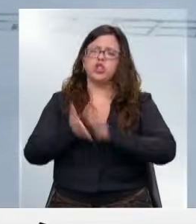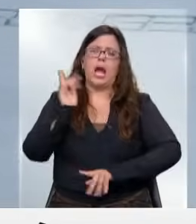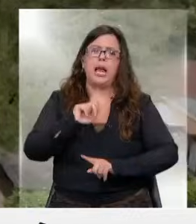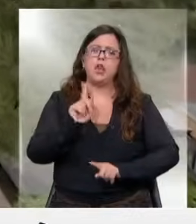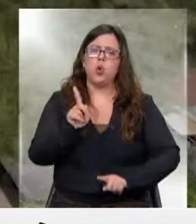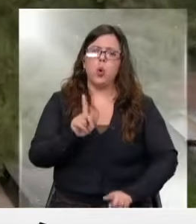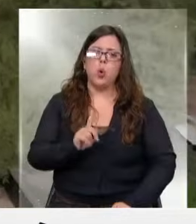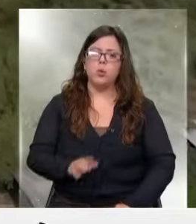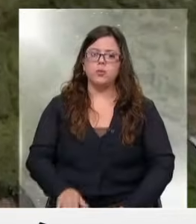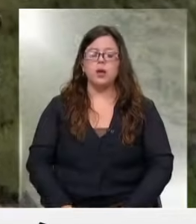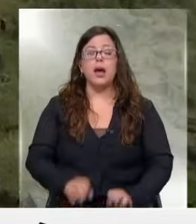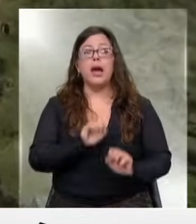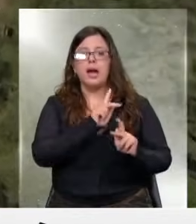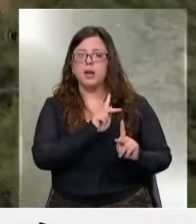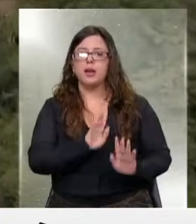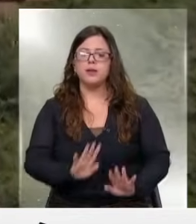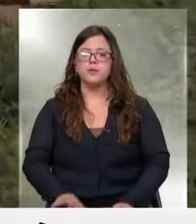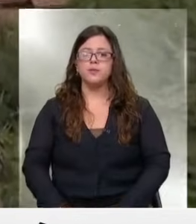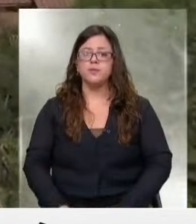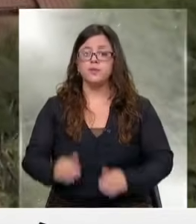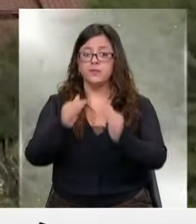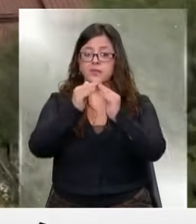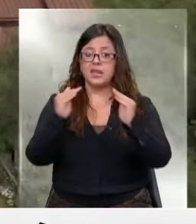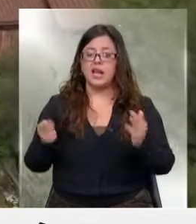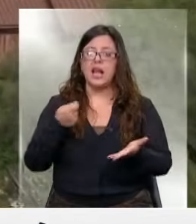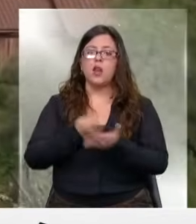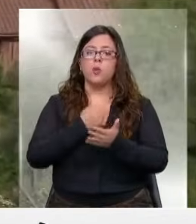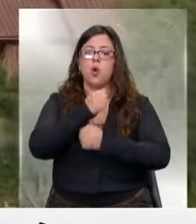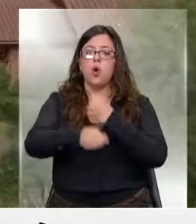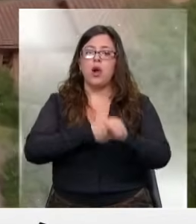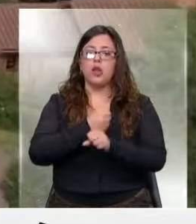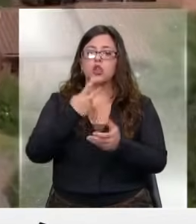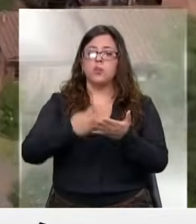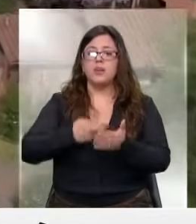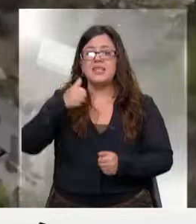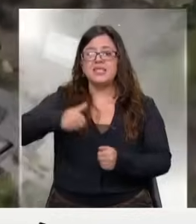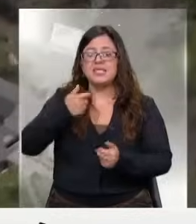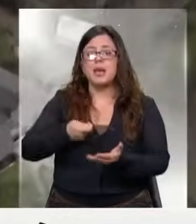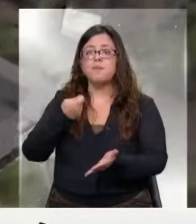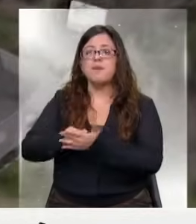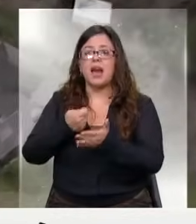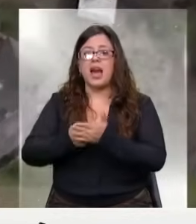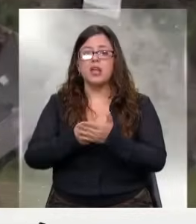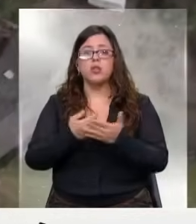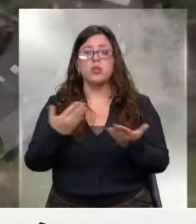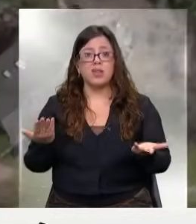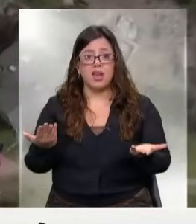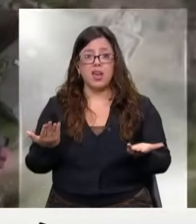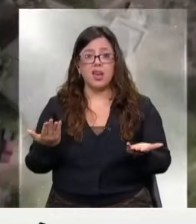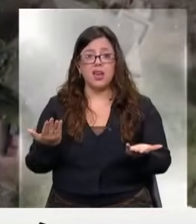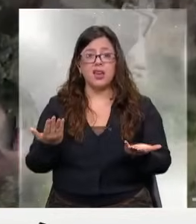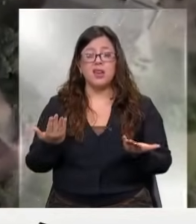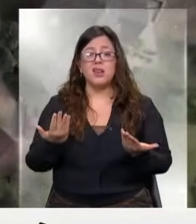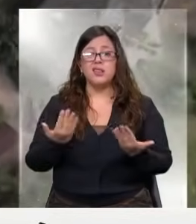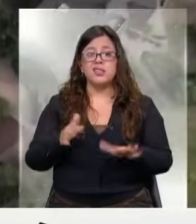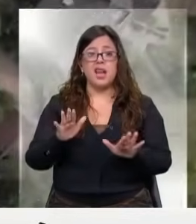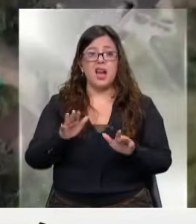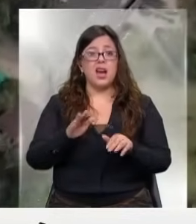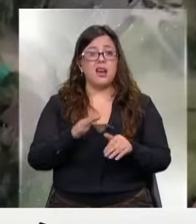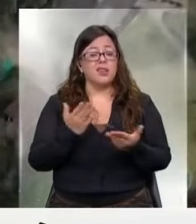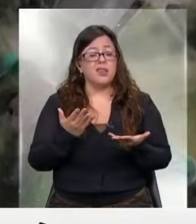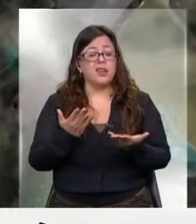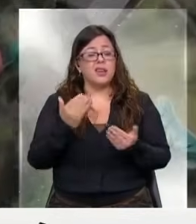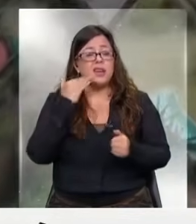Ah, ya. Esta casa la compró en 2016, pagando casi un tercio de ella al contado.